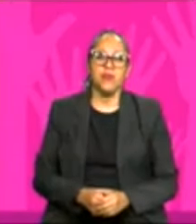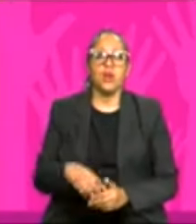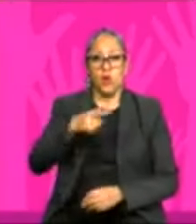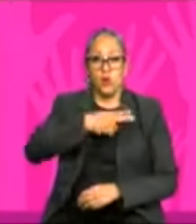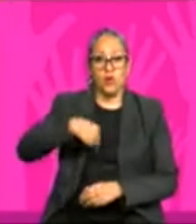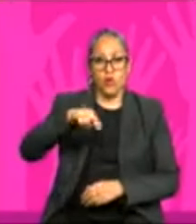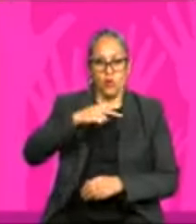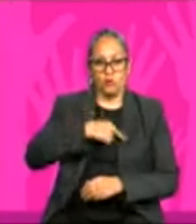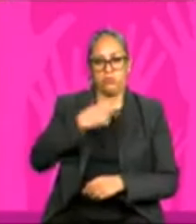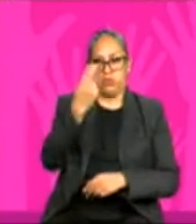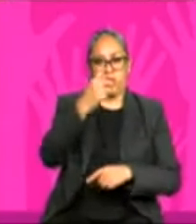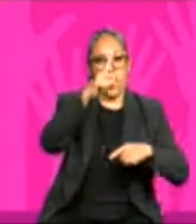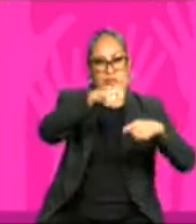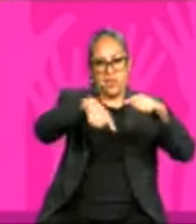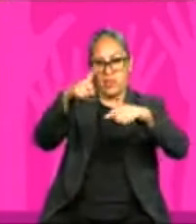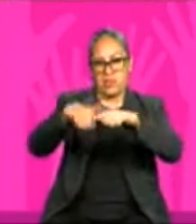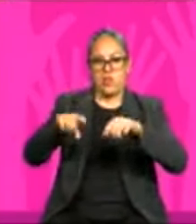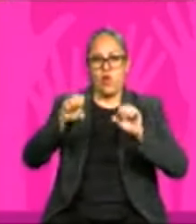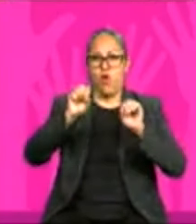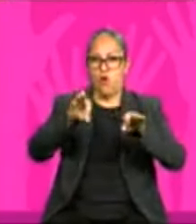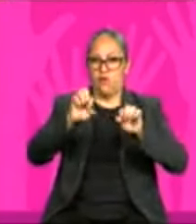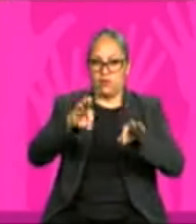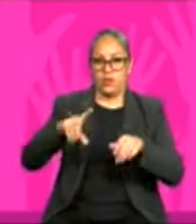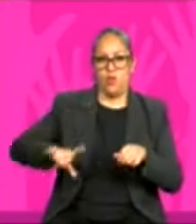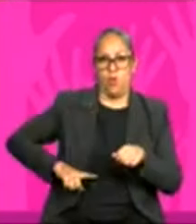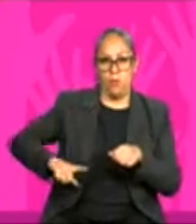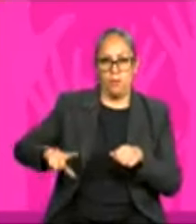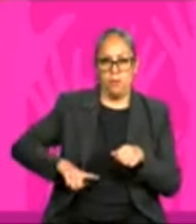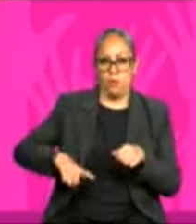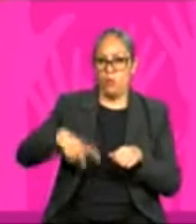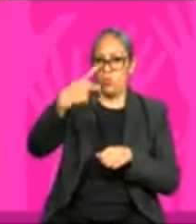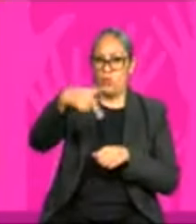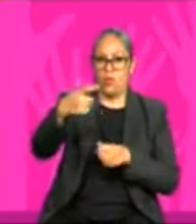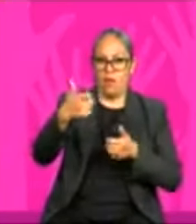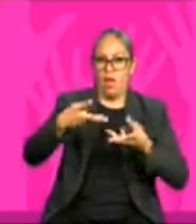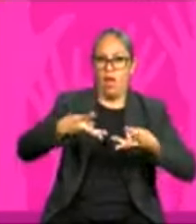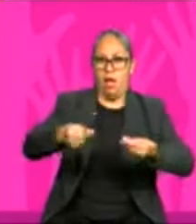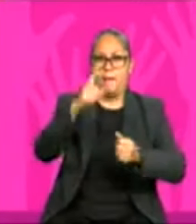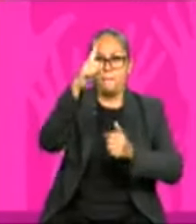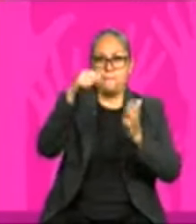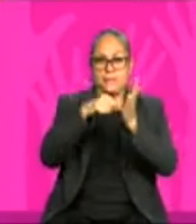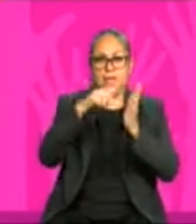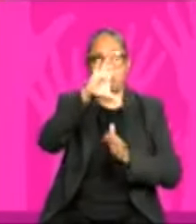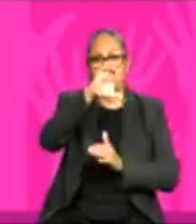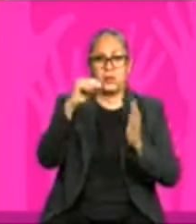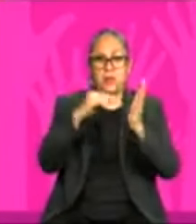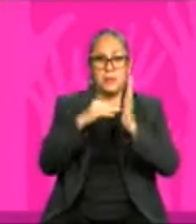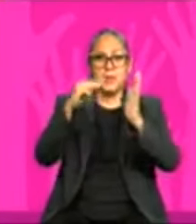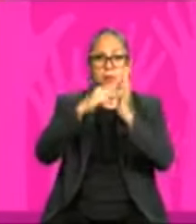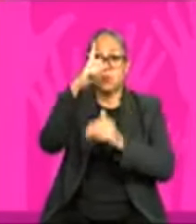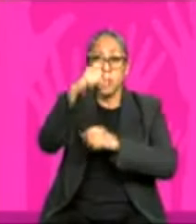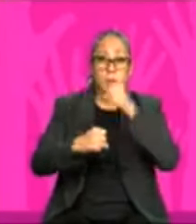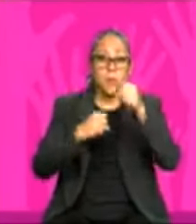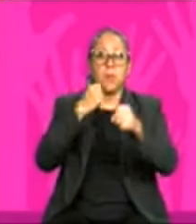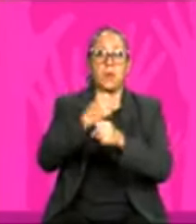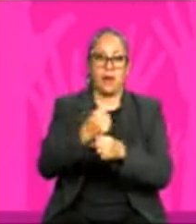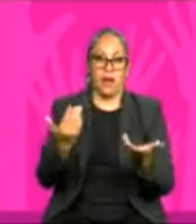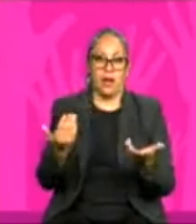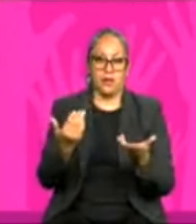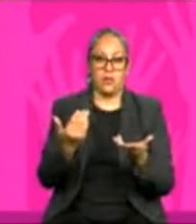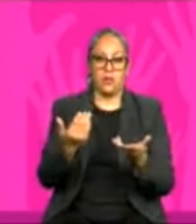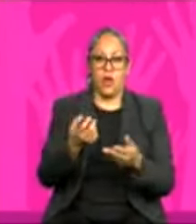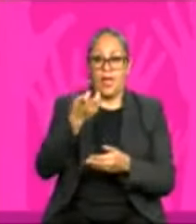Vamos a desaparecer la oficina de la gubernatura y su excesivo presupuesto de 1.500 millones de pesos anuales. Ya no será